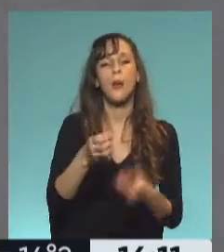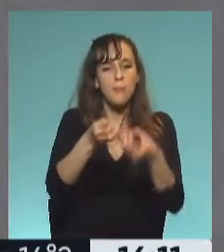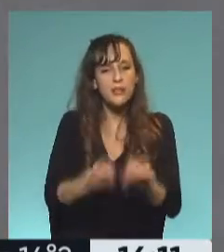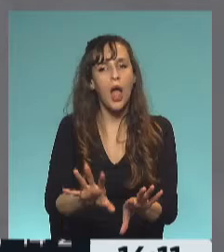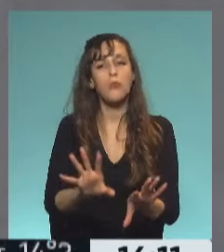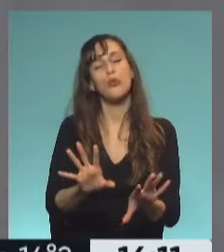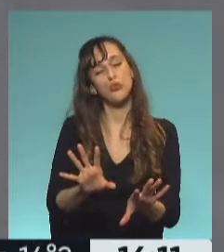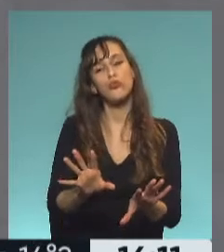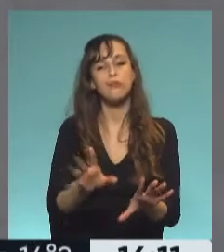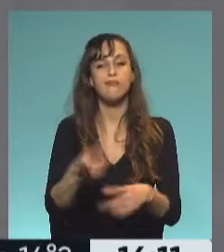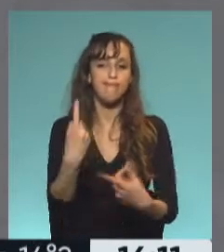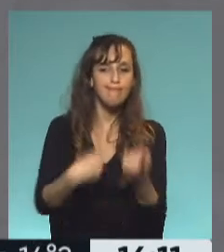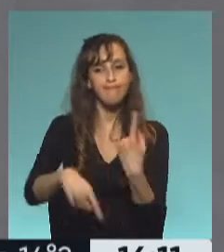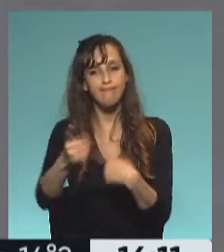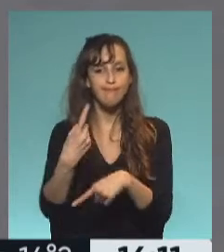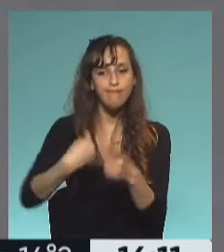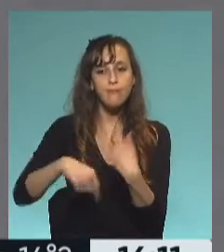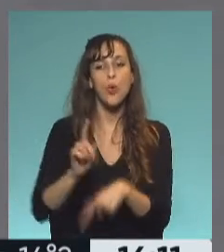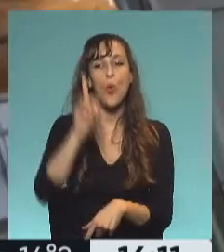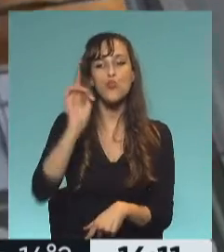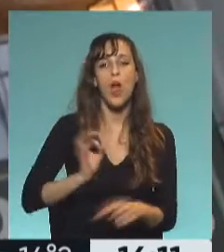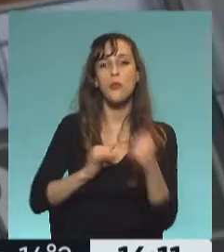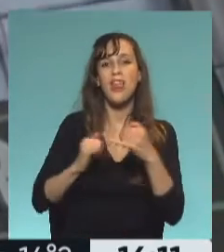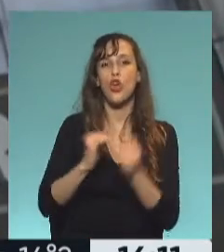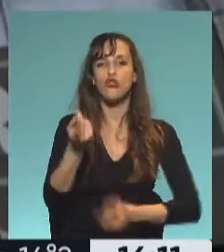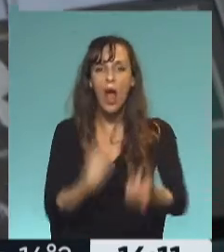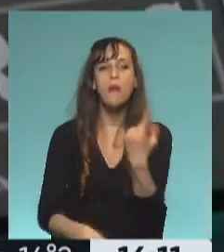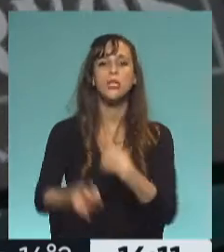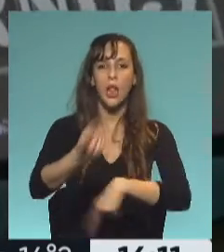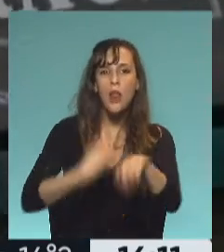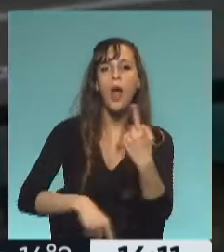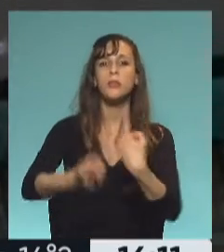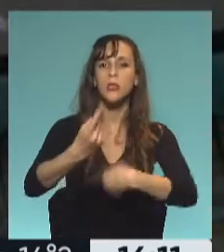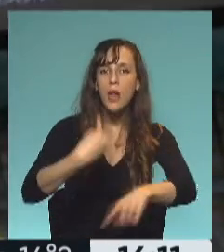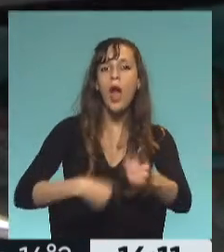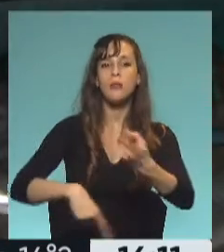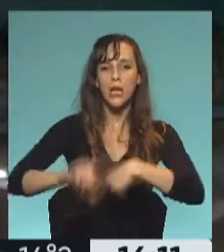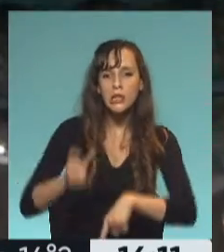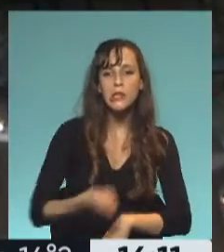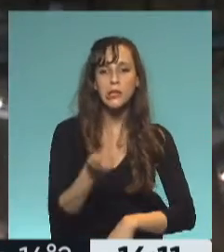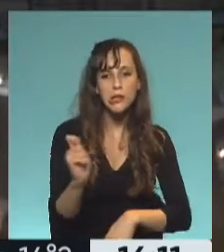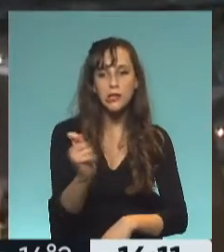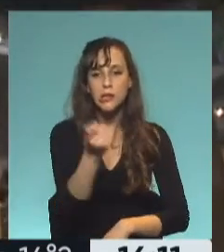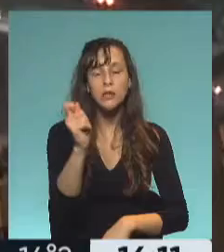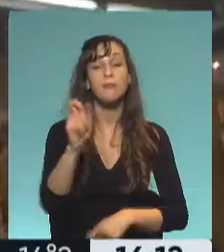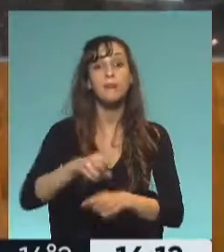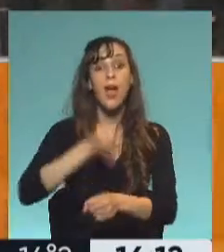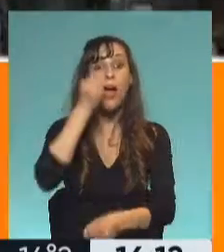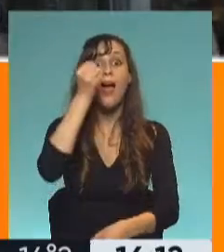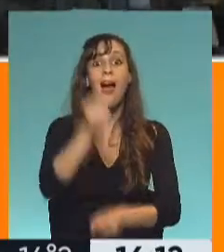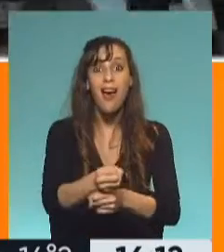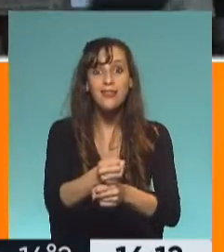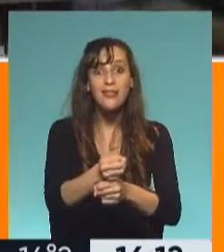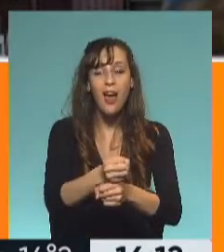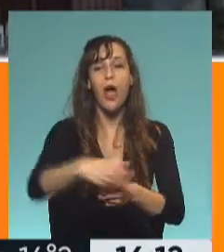como un año y pico, un año y medio, casi dos años, y finalmente el arzobispado rescindió ese